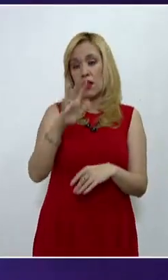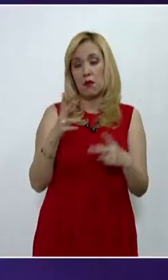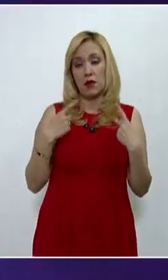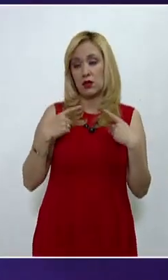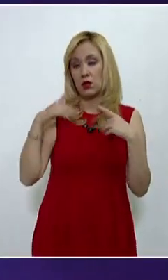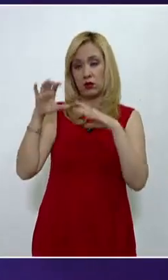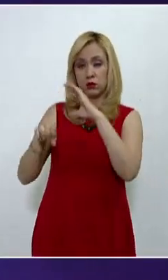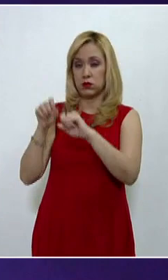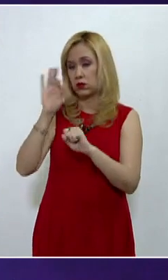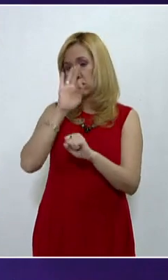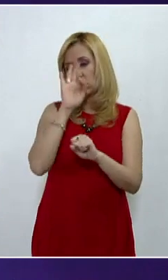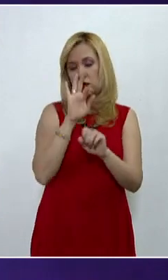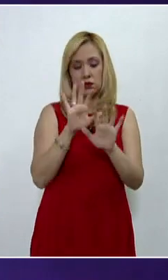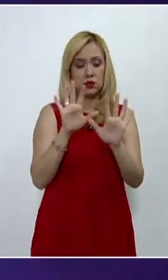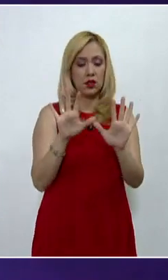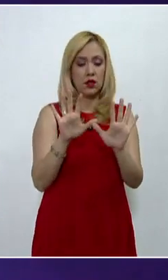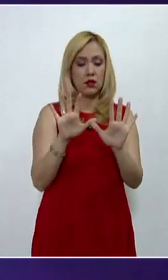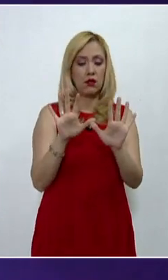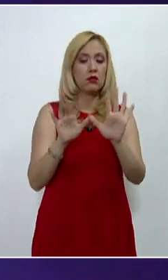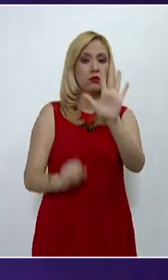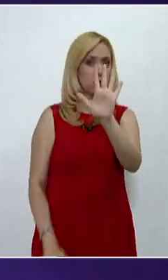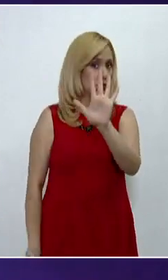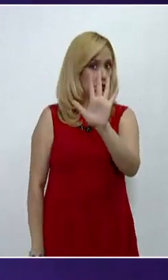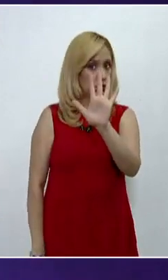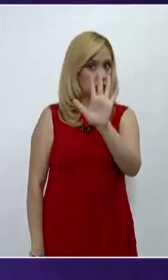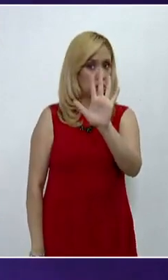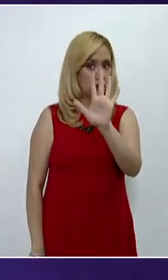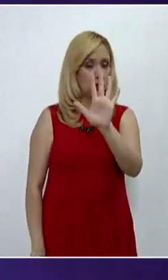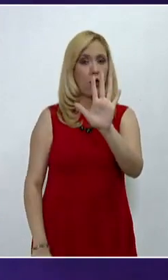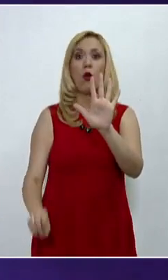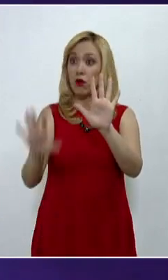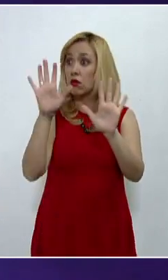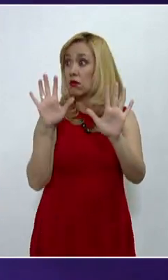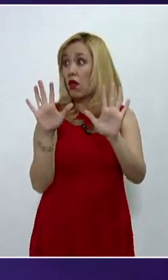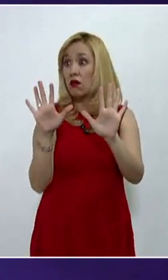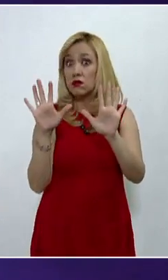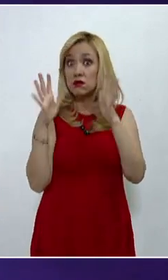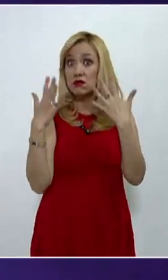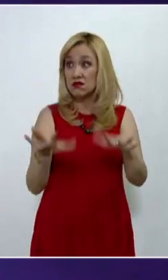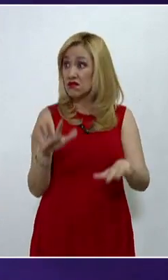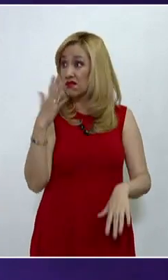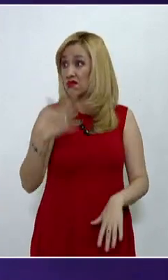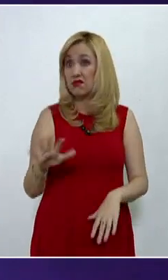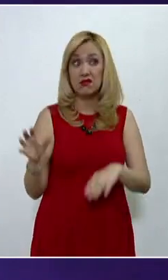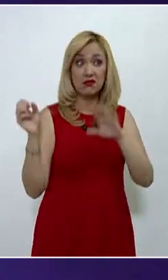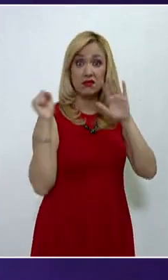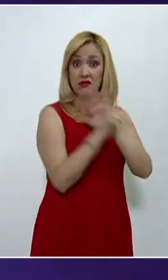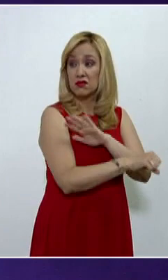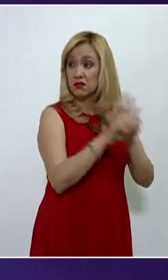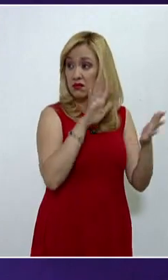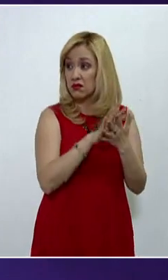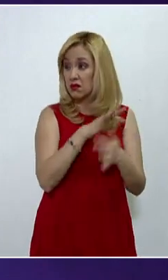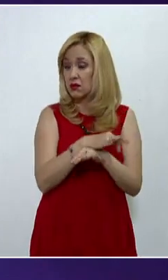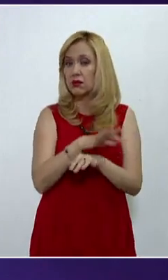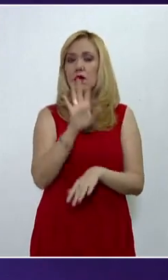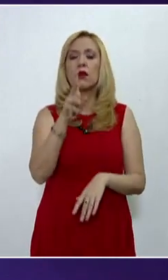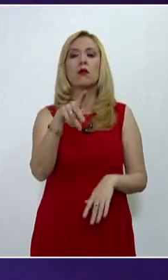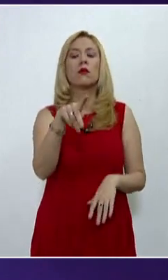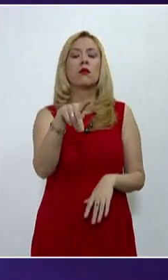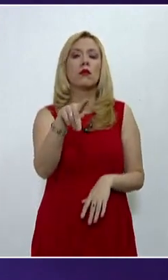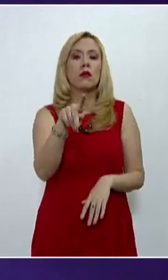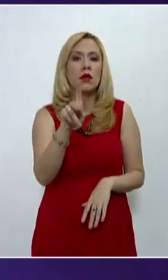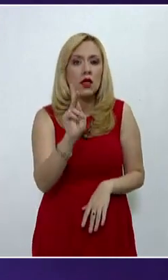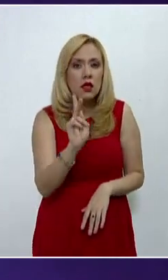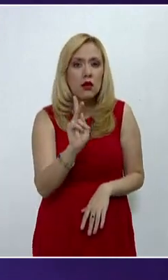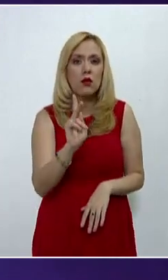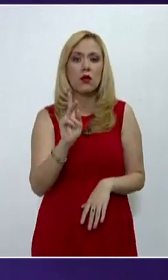haber 5 o los 10, si quieren, de personas que ameriten estar en prisión preventiva. La idea central no es que no haya casos que puedan estar en